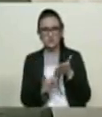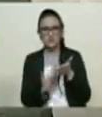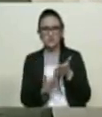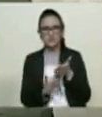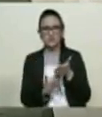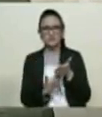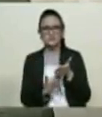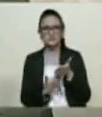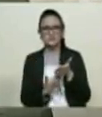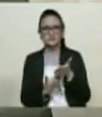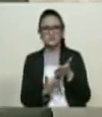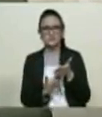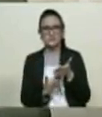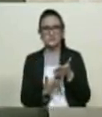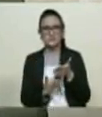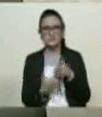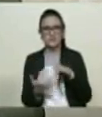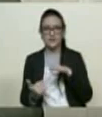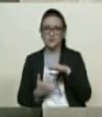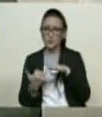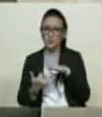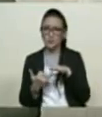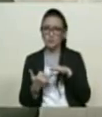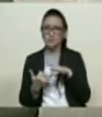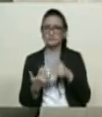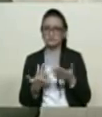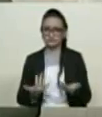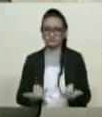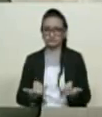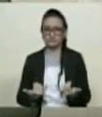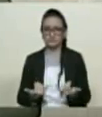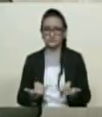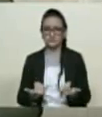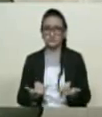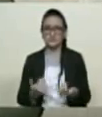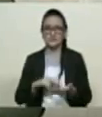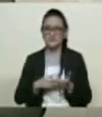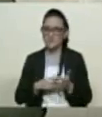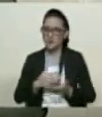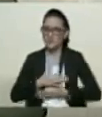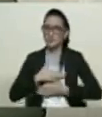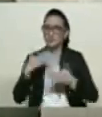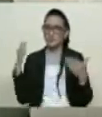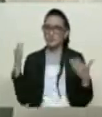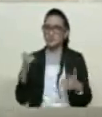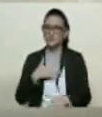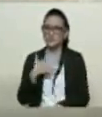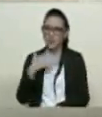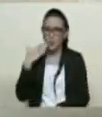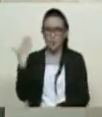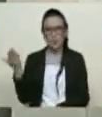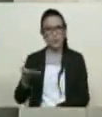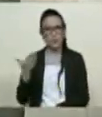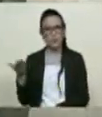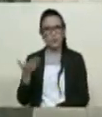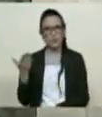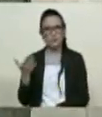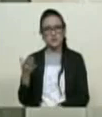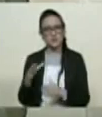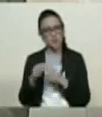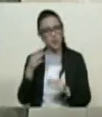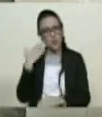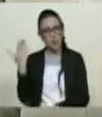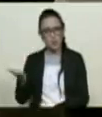en nuestra institución, que honestamente nos hace grandes, me hace sentir muy orgullosa. Nosotros estamos